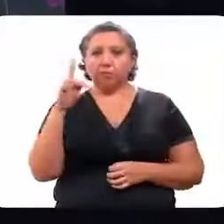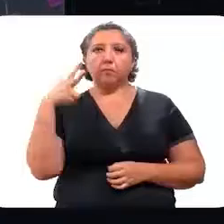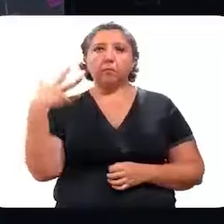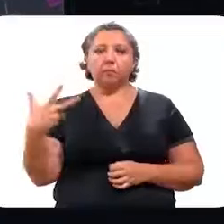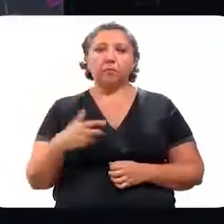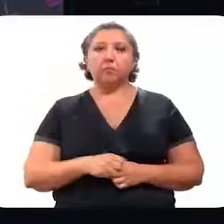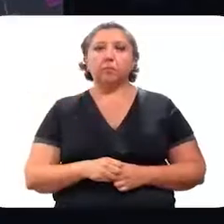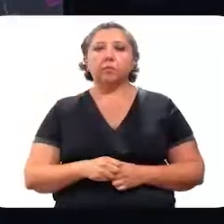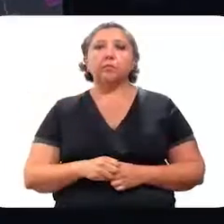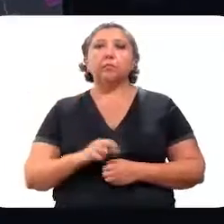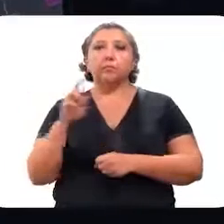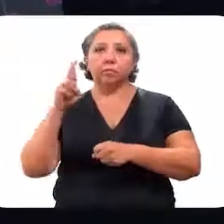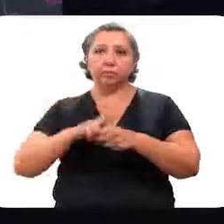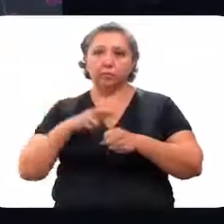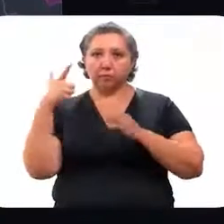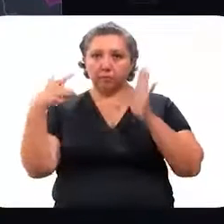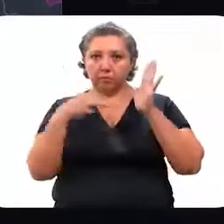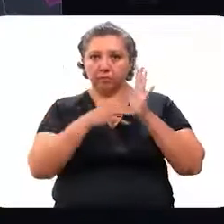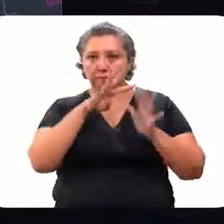4,748, en la zona sur